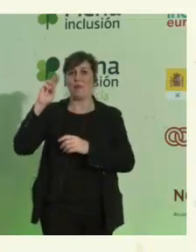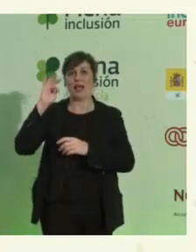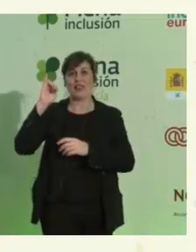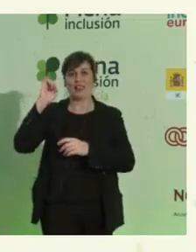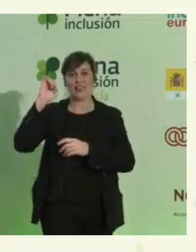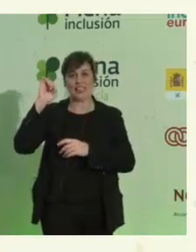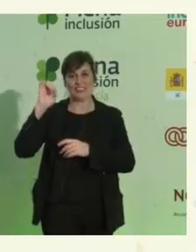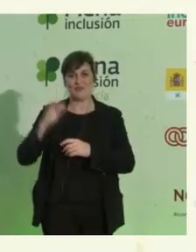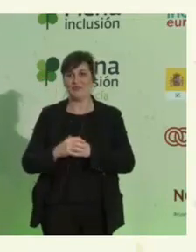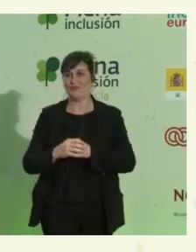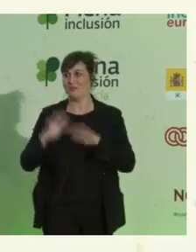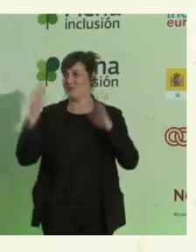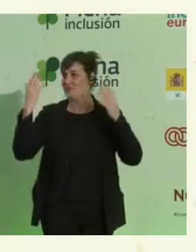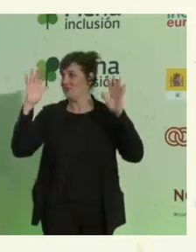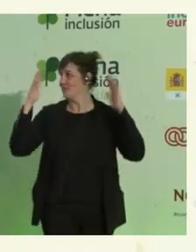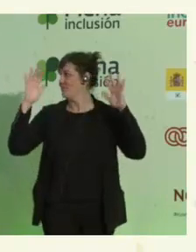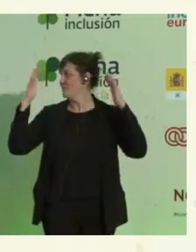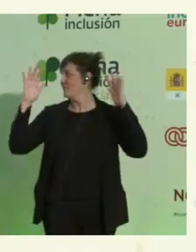Adelante.